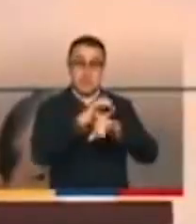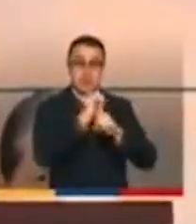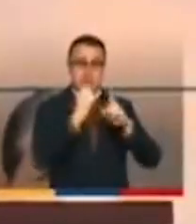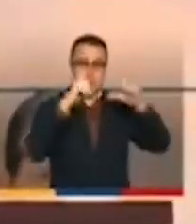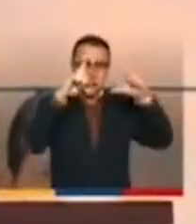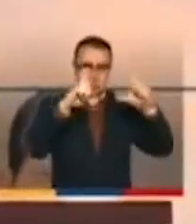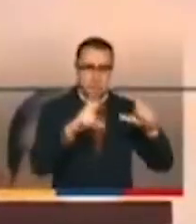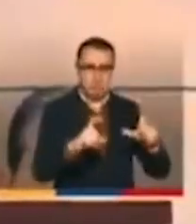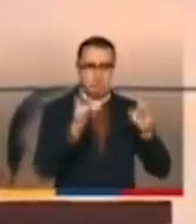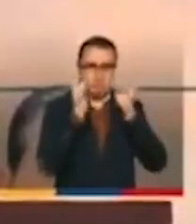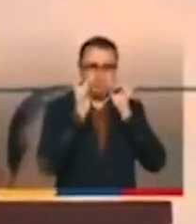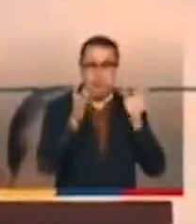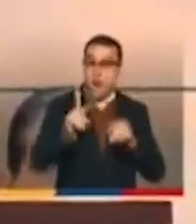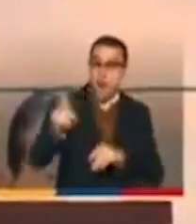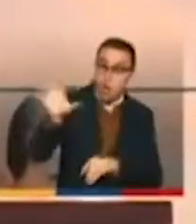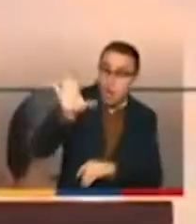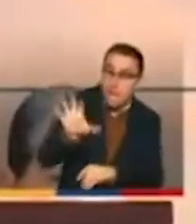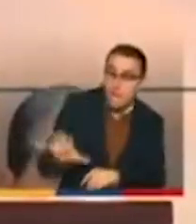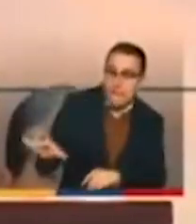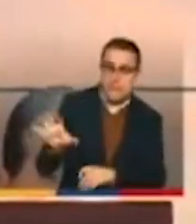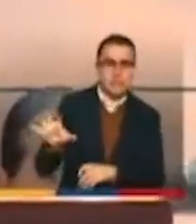no me puedo meter en otros países